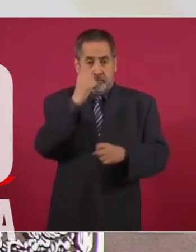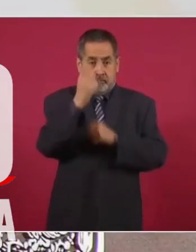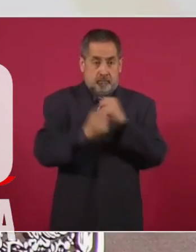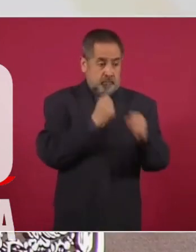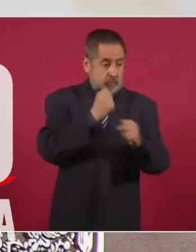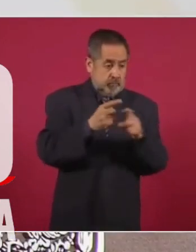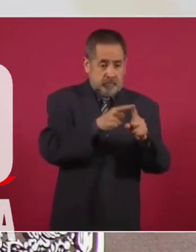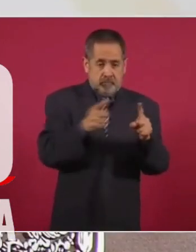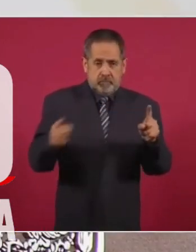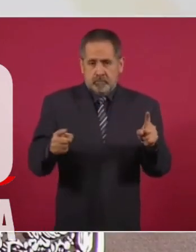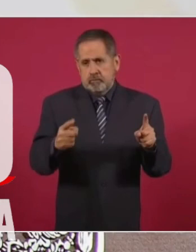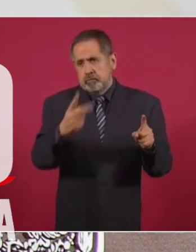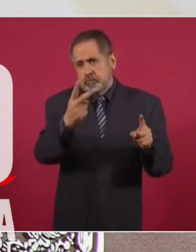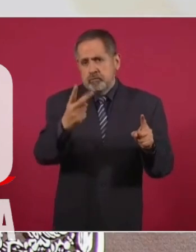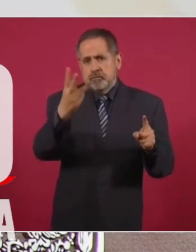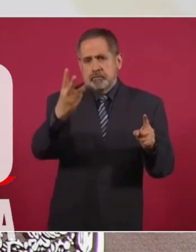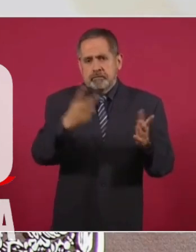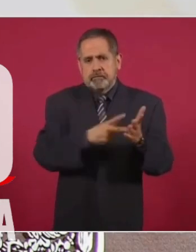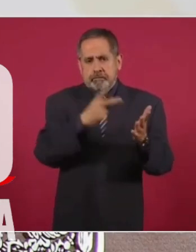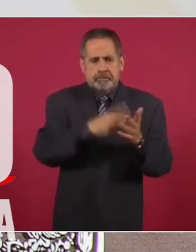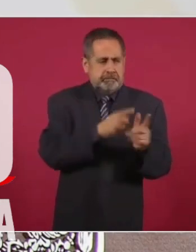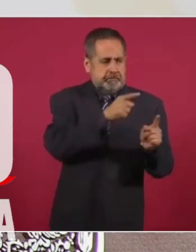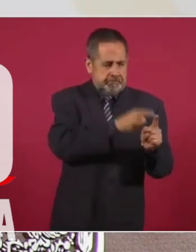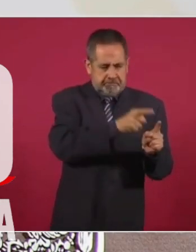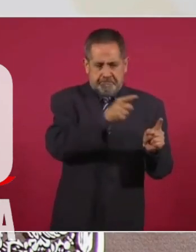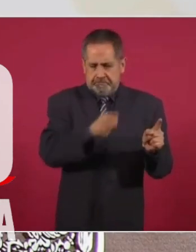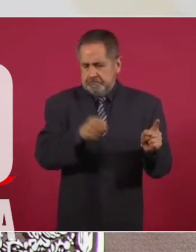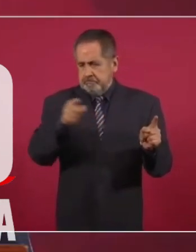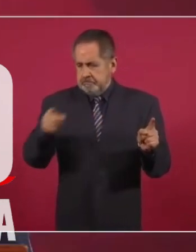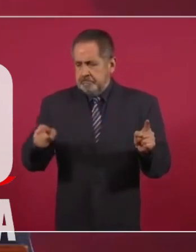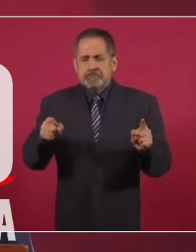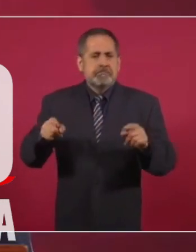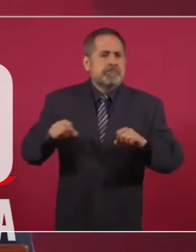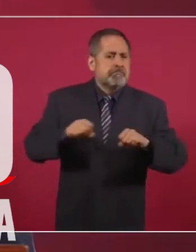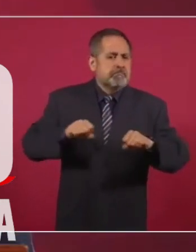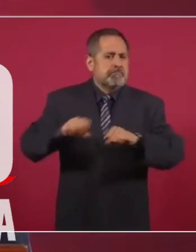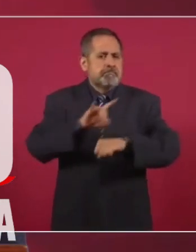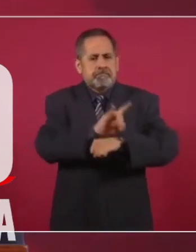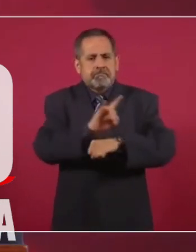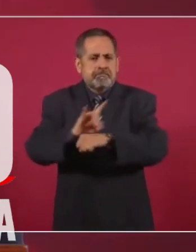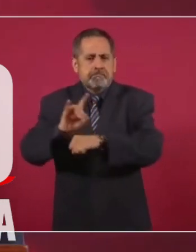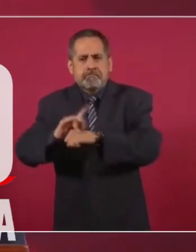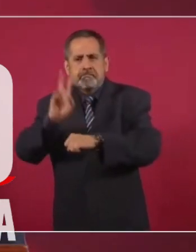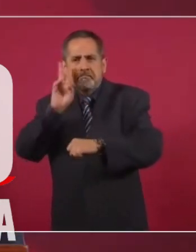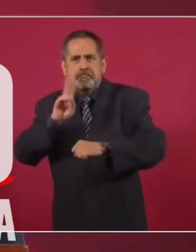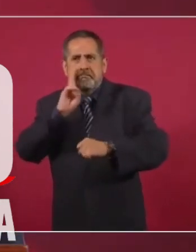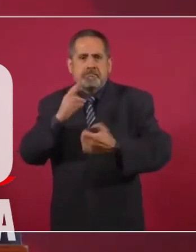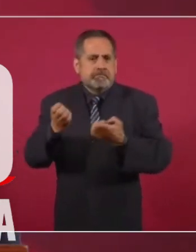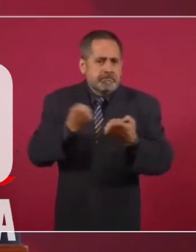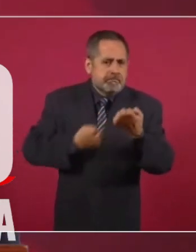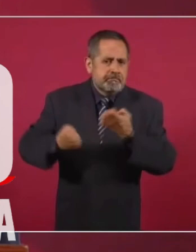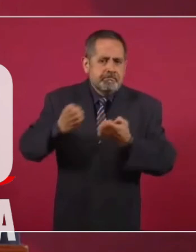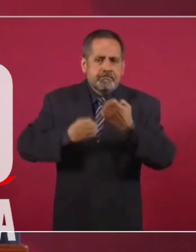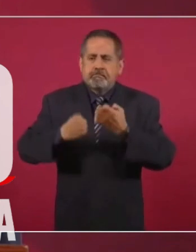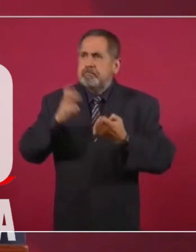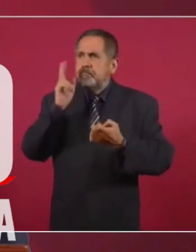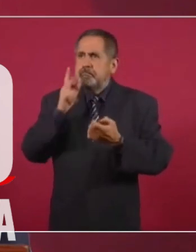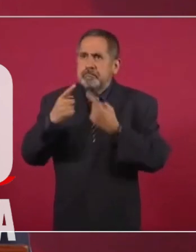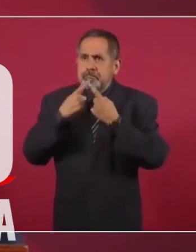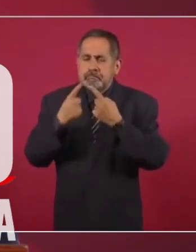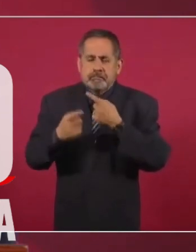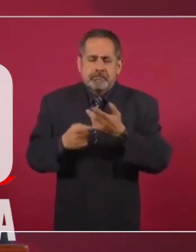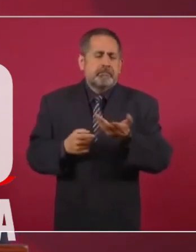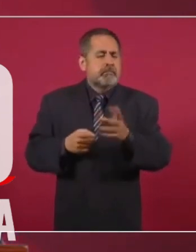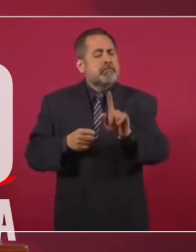año esperemos un poco en lo que nos reunimos con todas las áreas competentes para hacer un análisis profundo